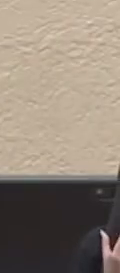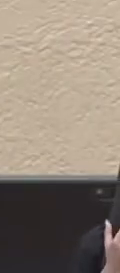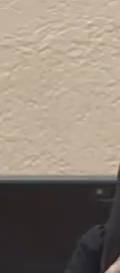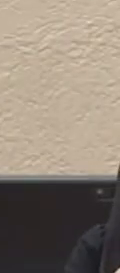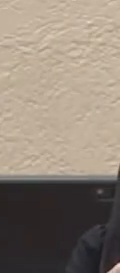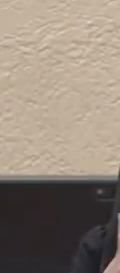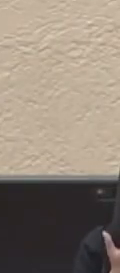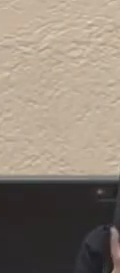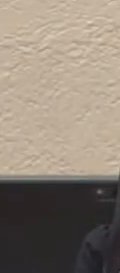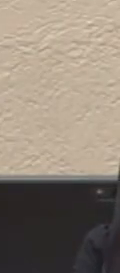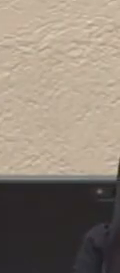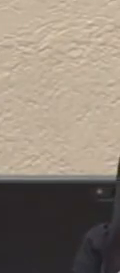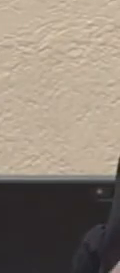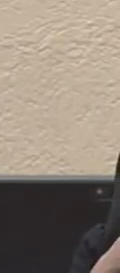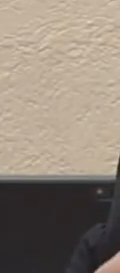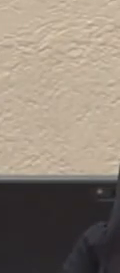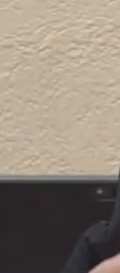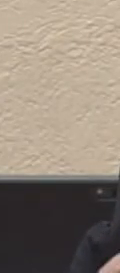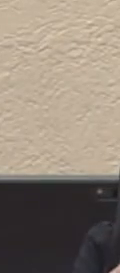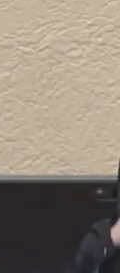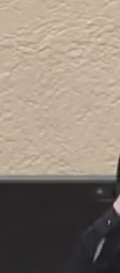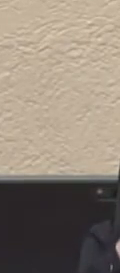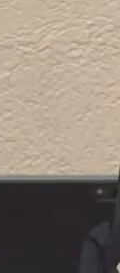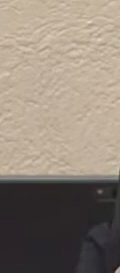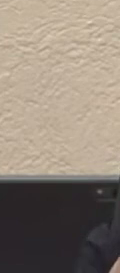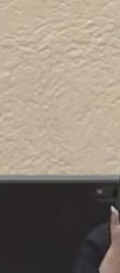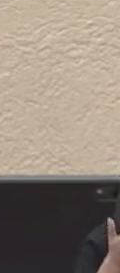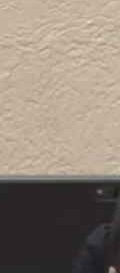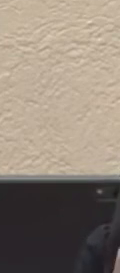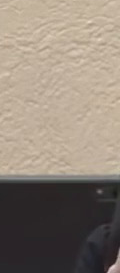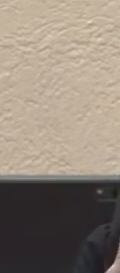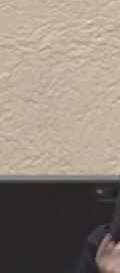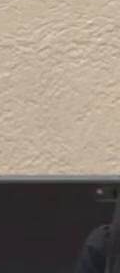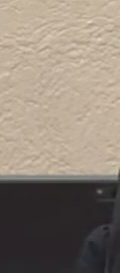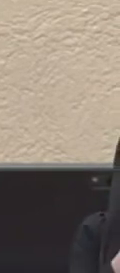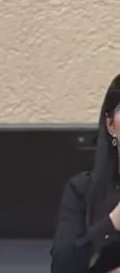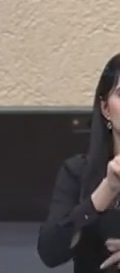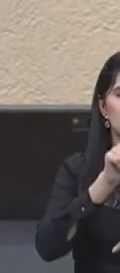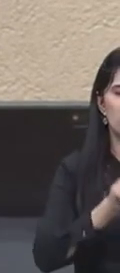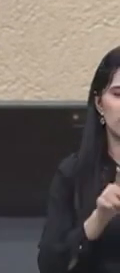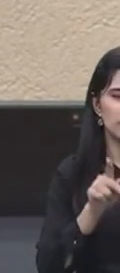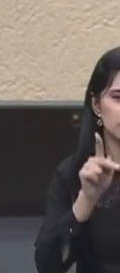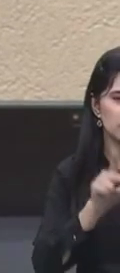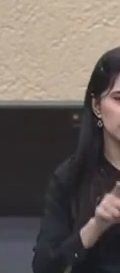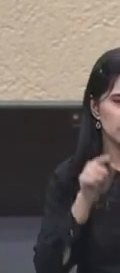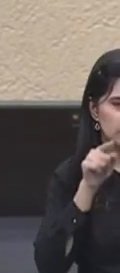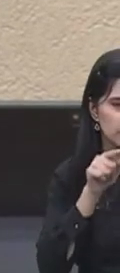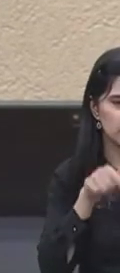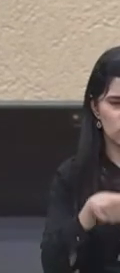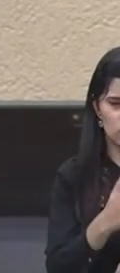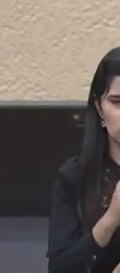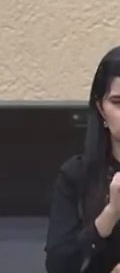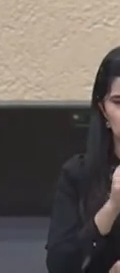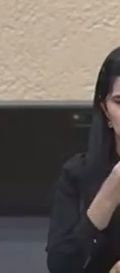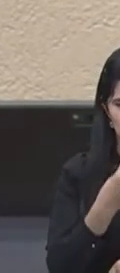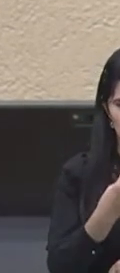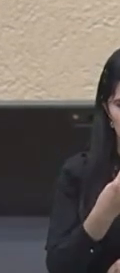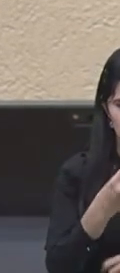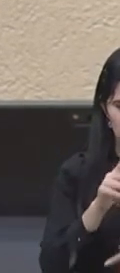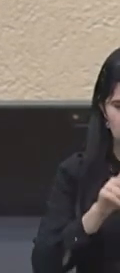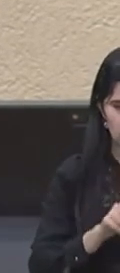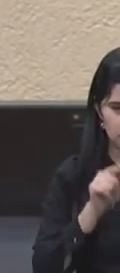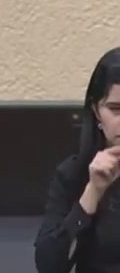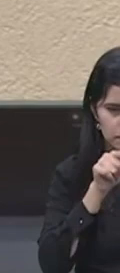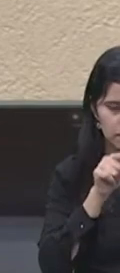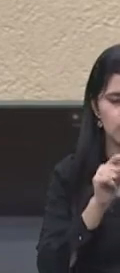Somos un organismo electoral que hemos dado ejemplo en todo el mundo. Bueno, lo que no han dicho es cuánto